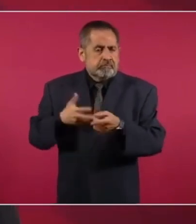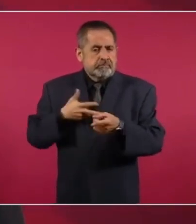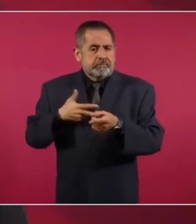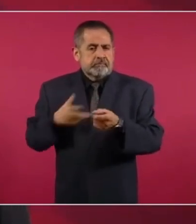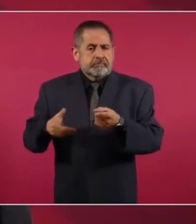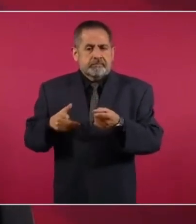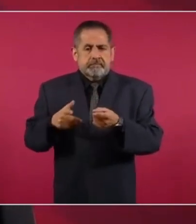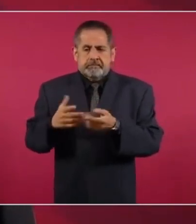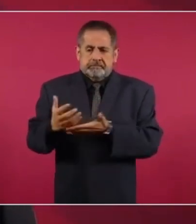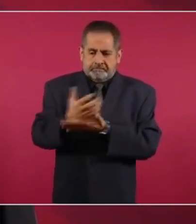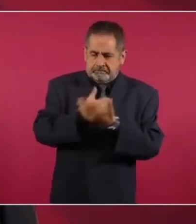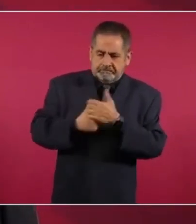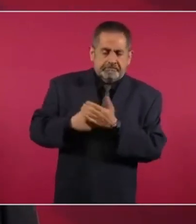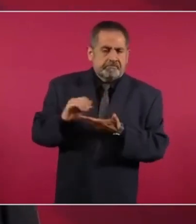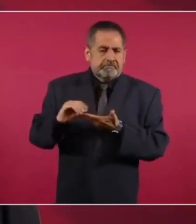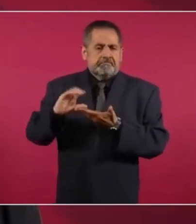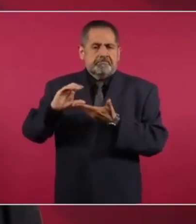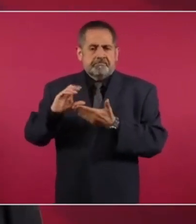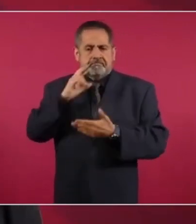superávit,